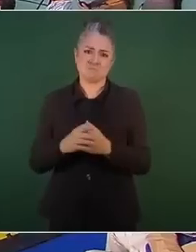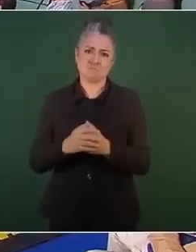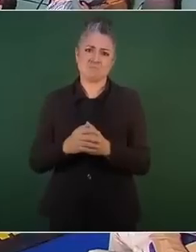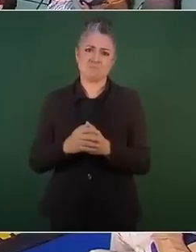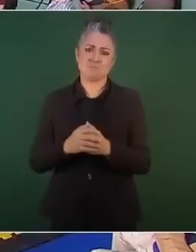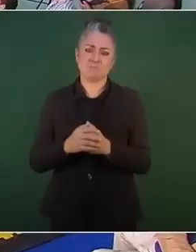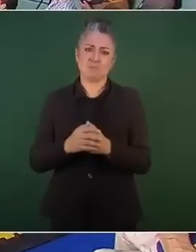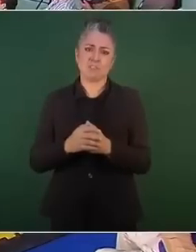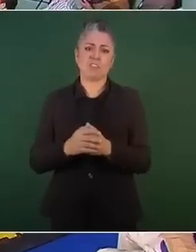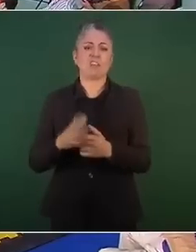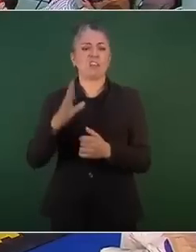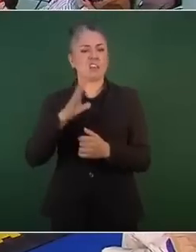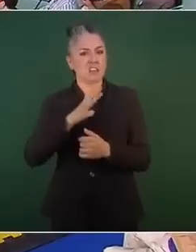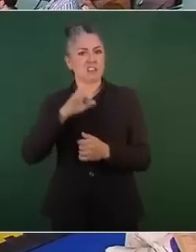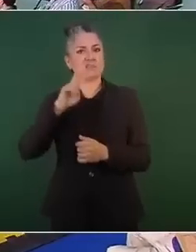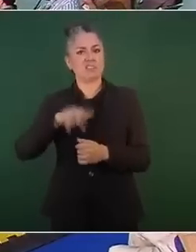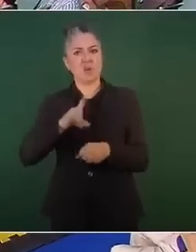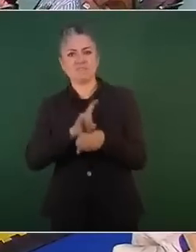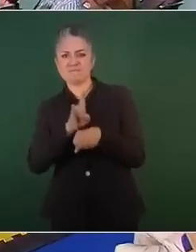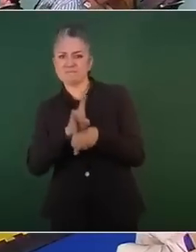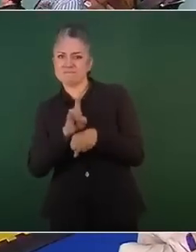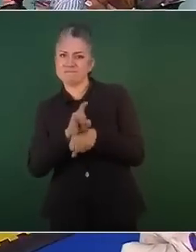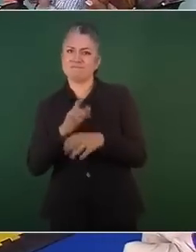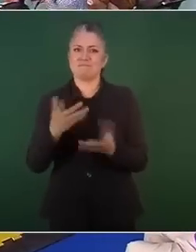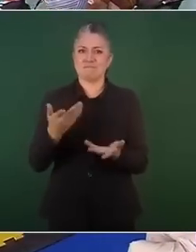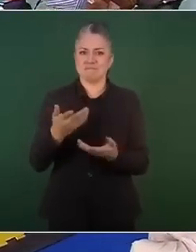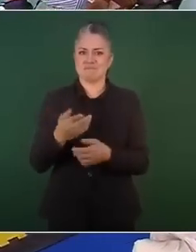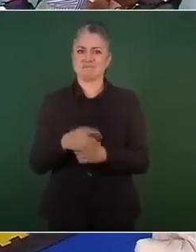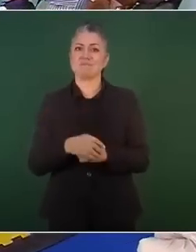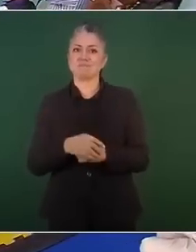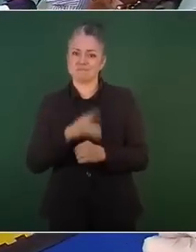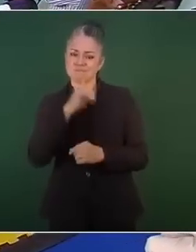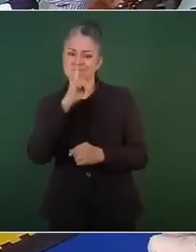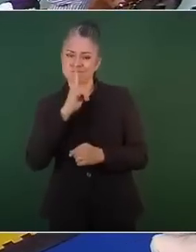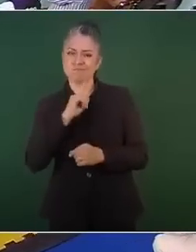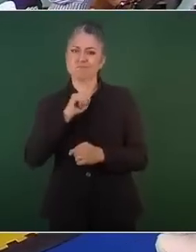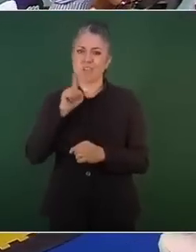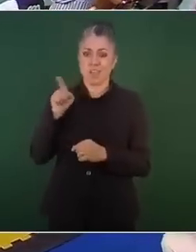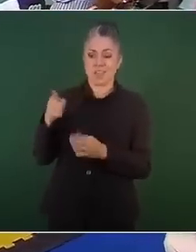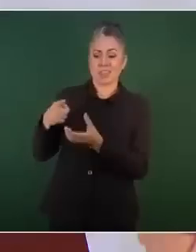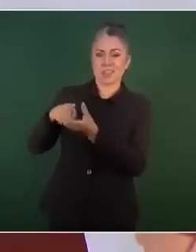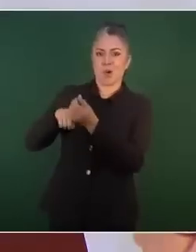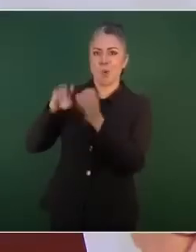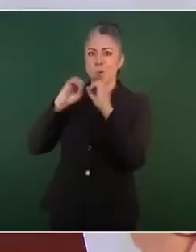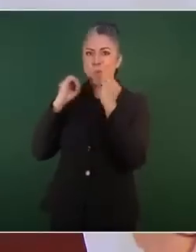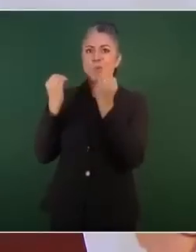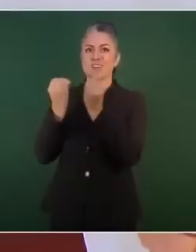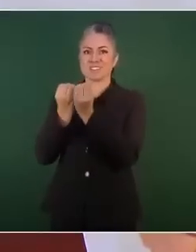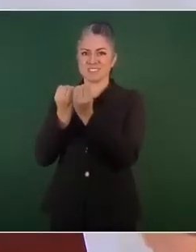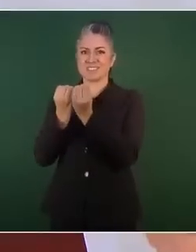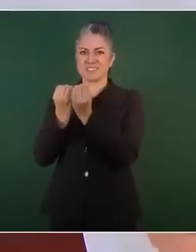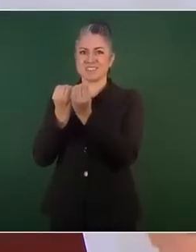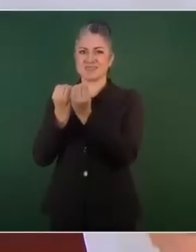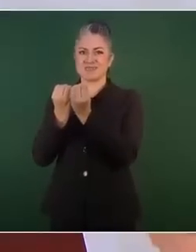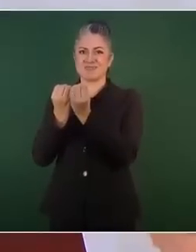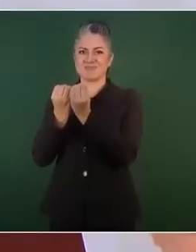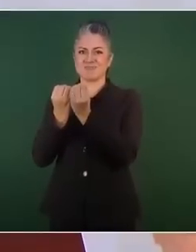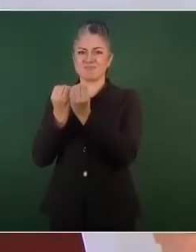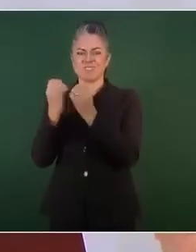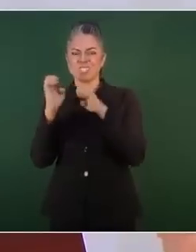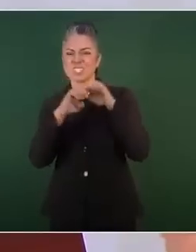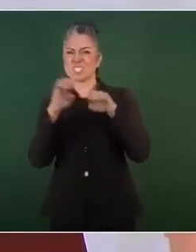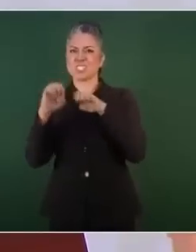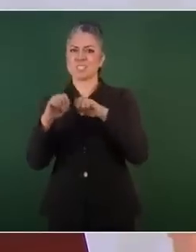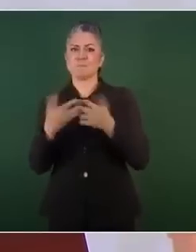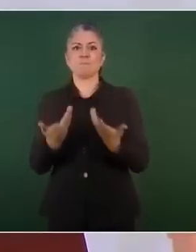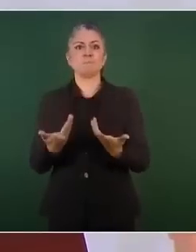Y hay una gran simulación en estas organizaciones no gubernamentales,